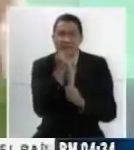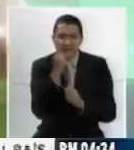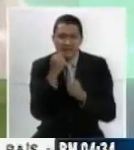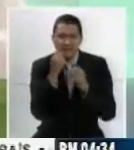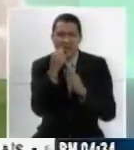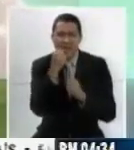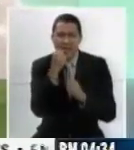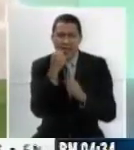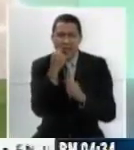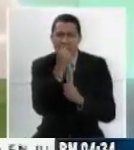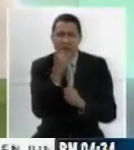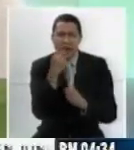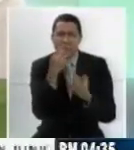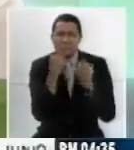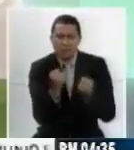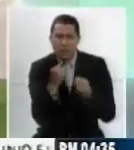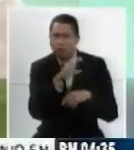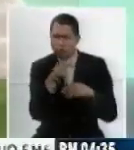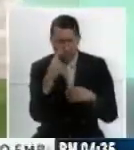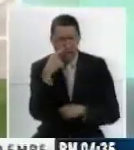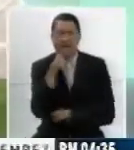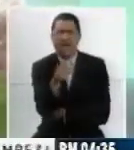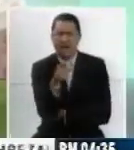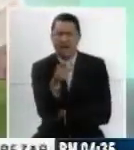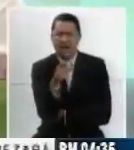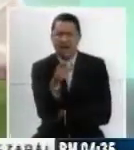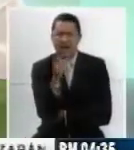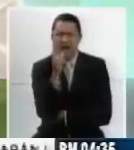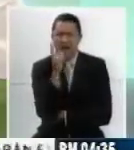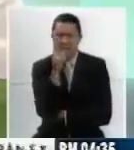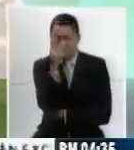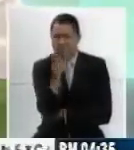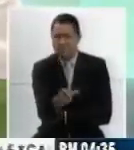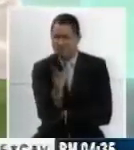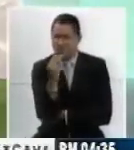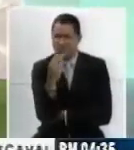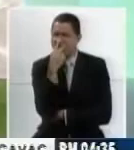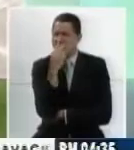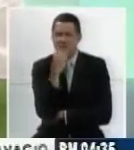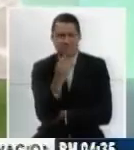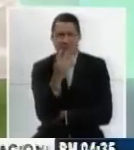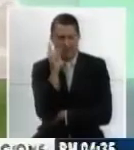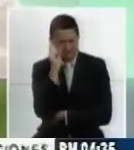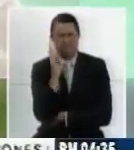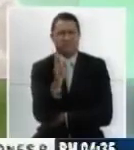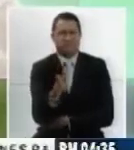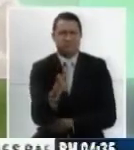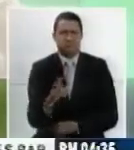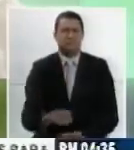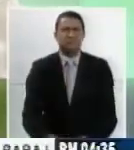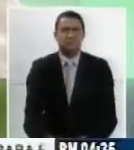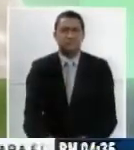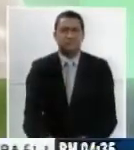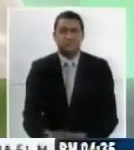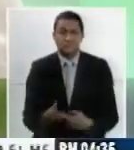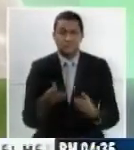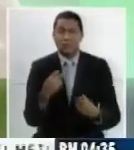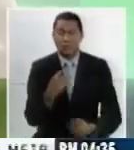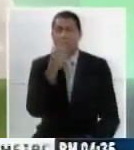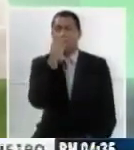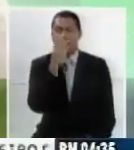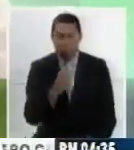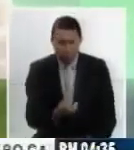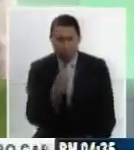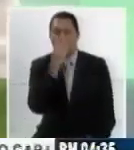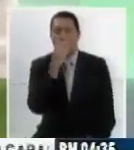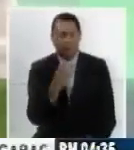la lengua, los labios resecos, todo eso te habla a ti de que el paciente definitivamente no está haciendo una función respiratoria normal. Para muchos roncar es